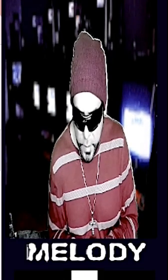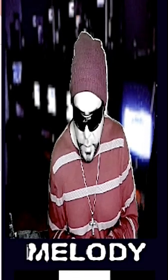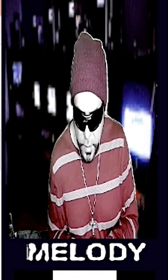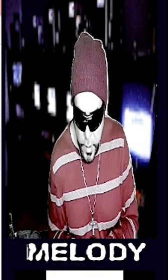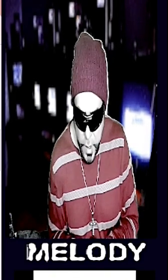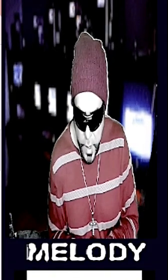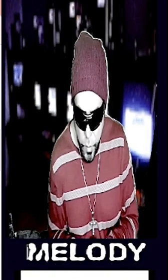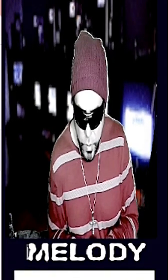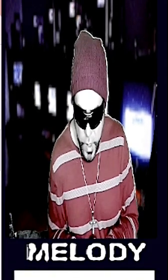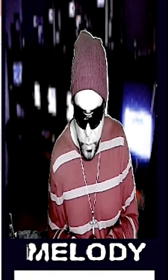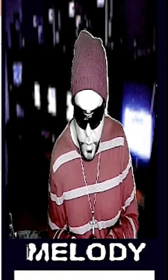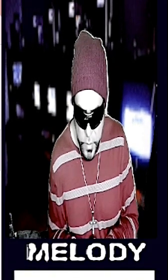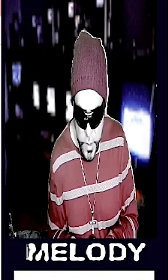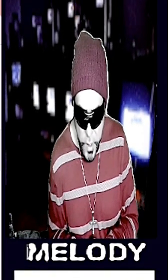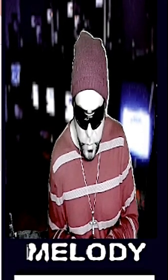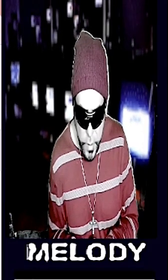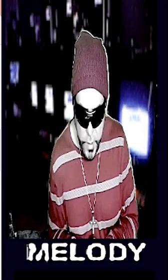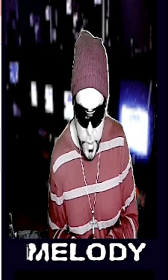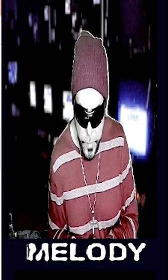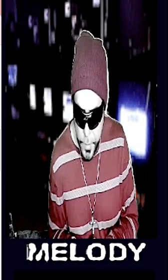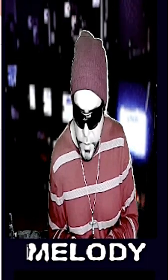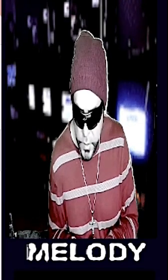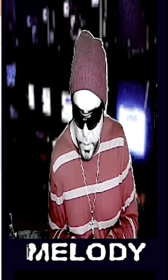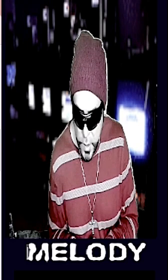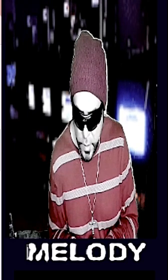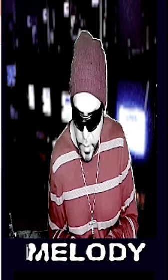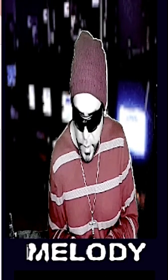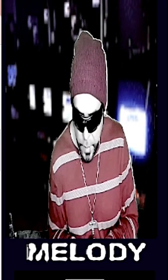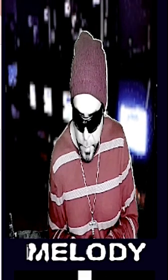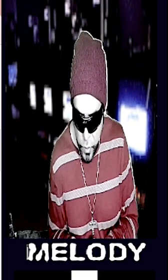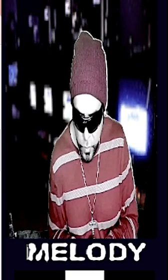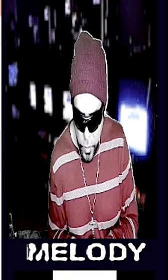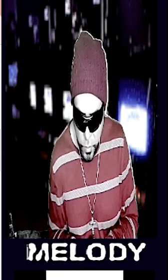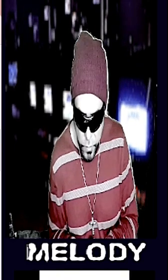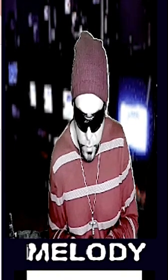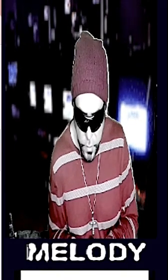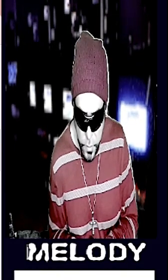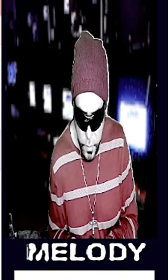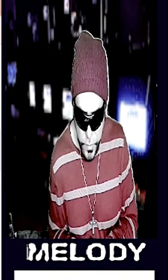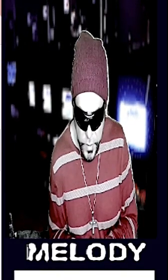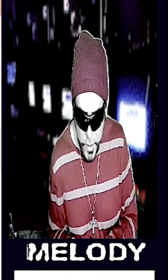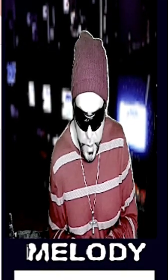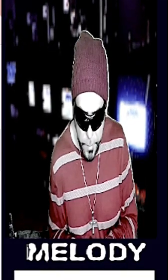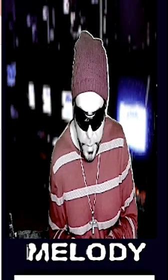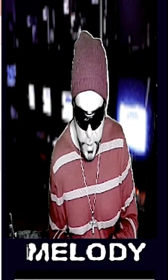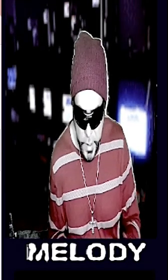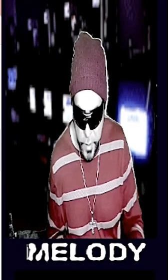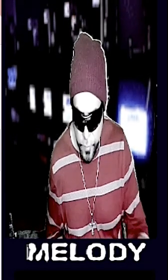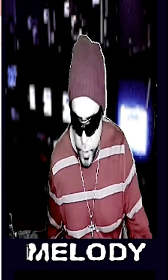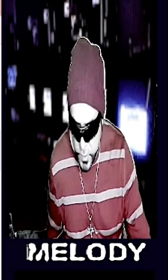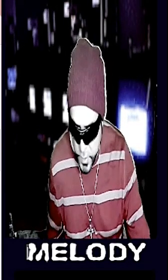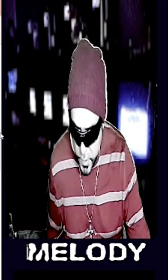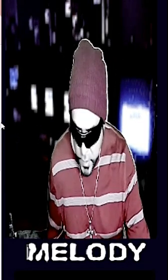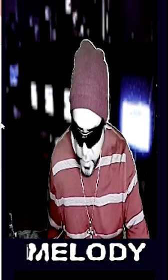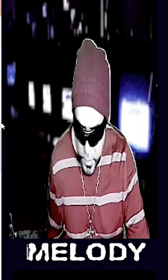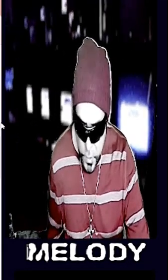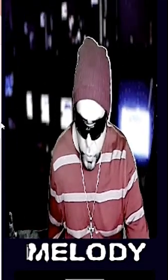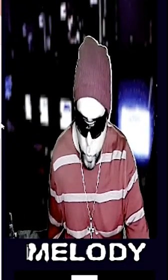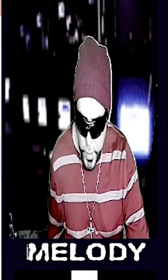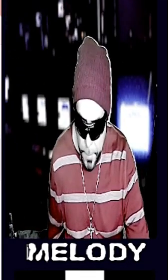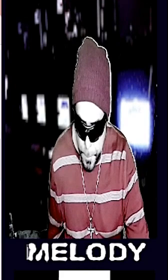aspirante a un caño del senado la también presidenta de amar Nuevo León oficina queada para que la